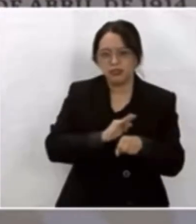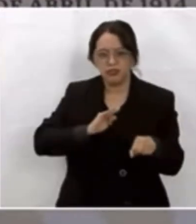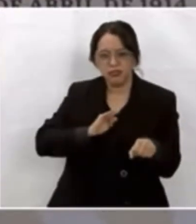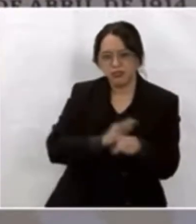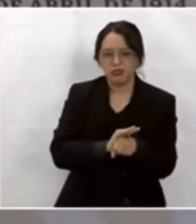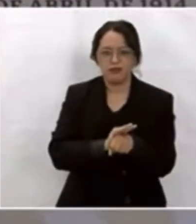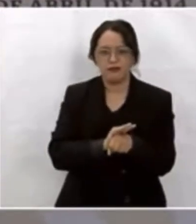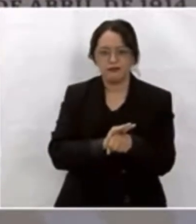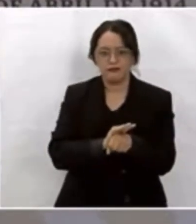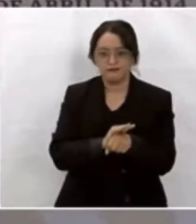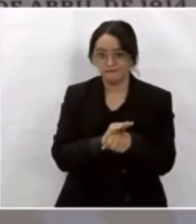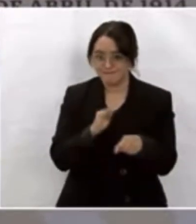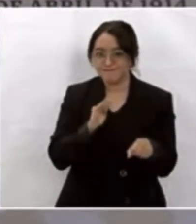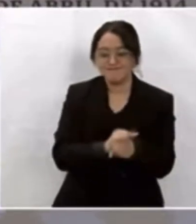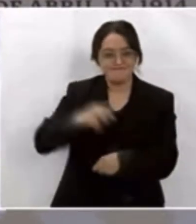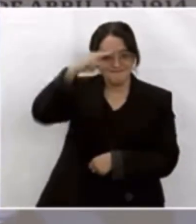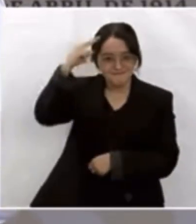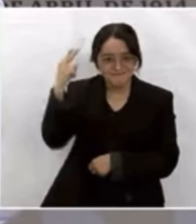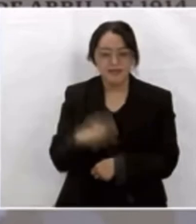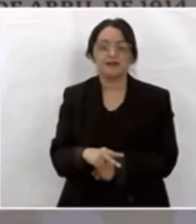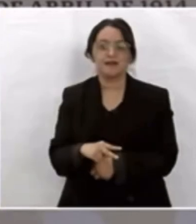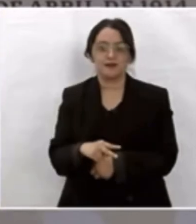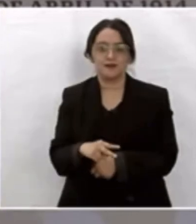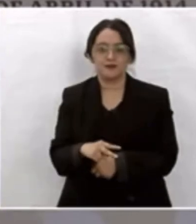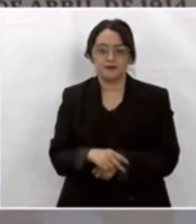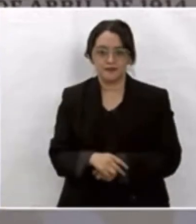defendió a México, defendió